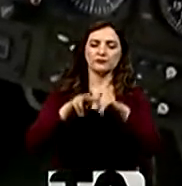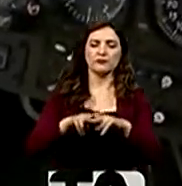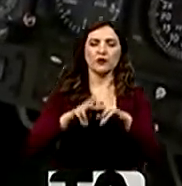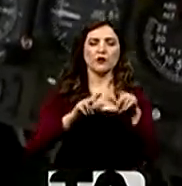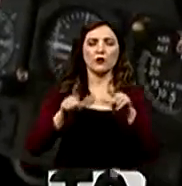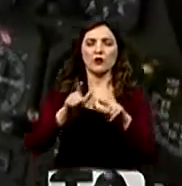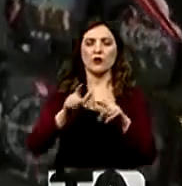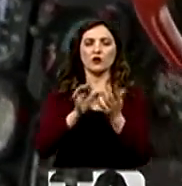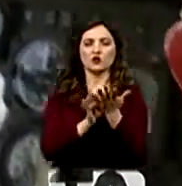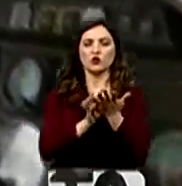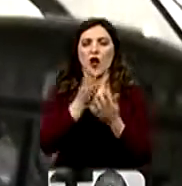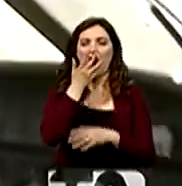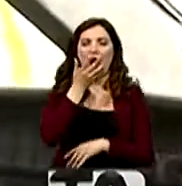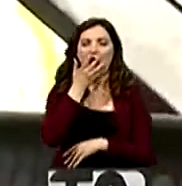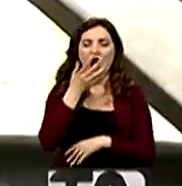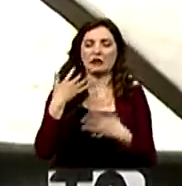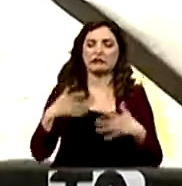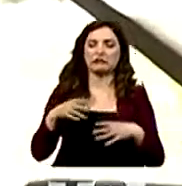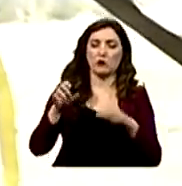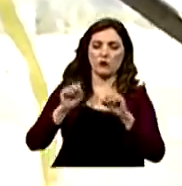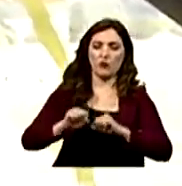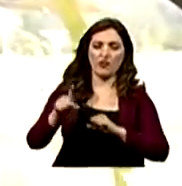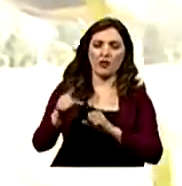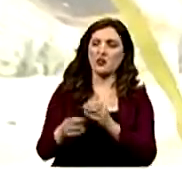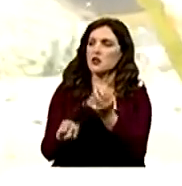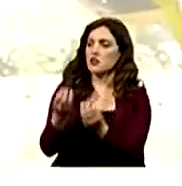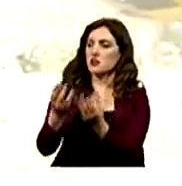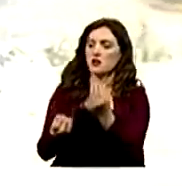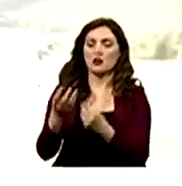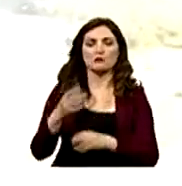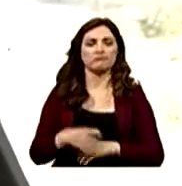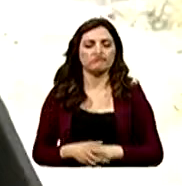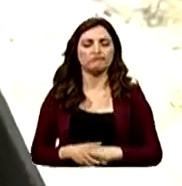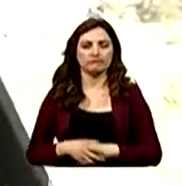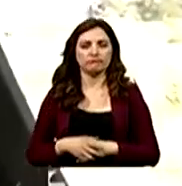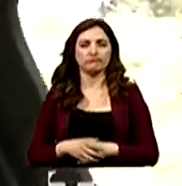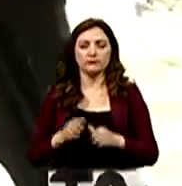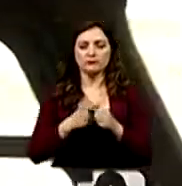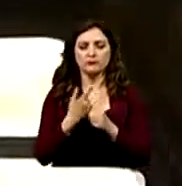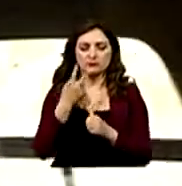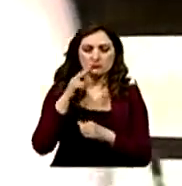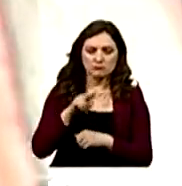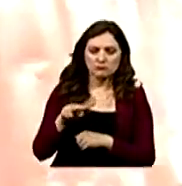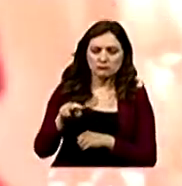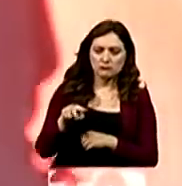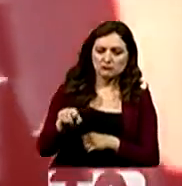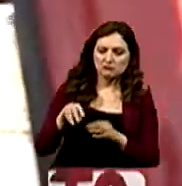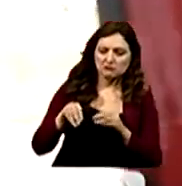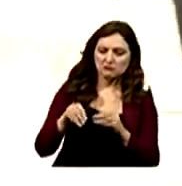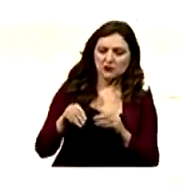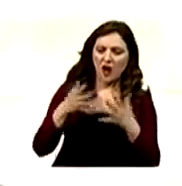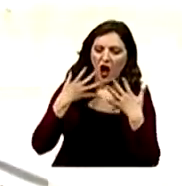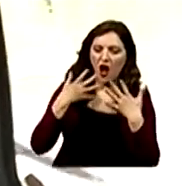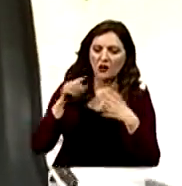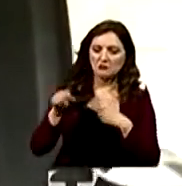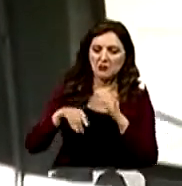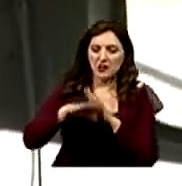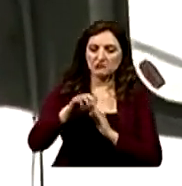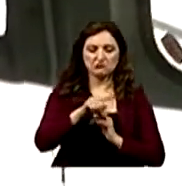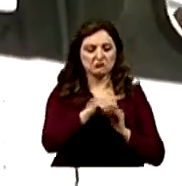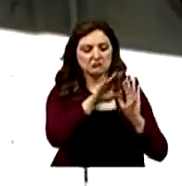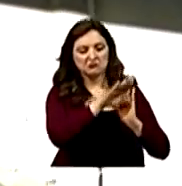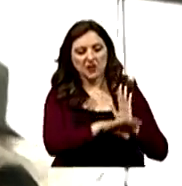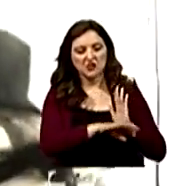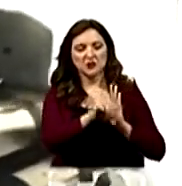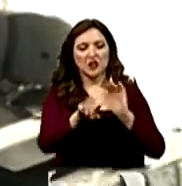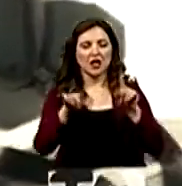más calientes. Así es, normalmente hacemos los primeros los vuelos de reconocimiento y con el teniente que se encuentra en la parte